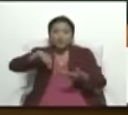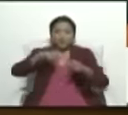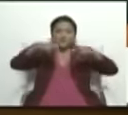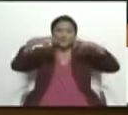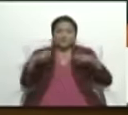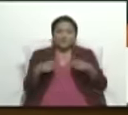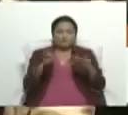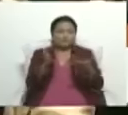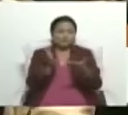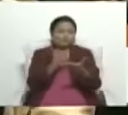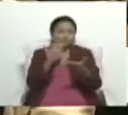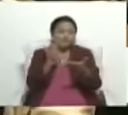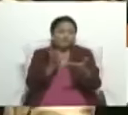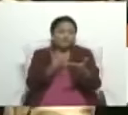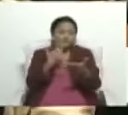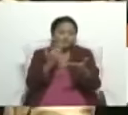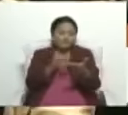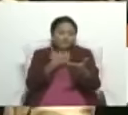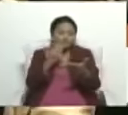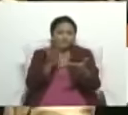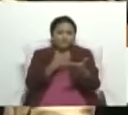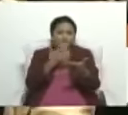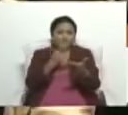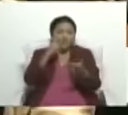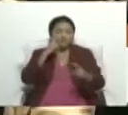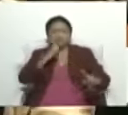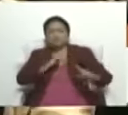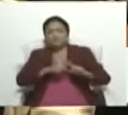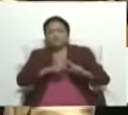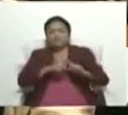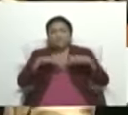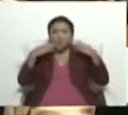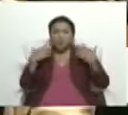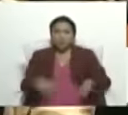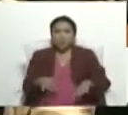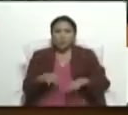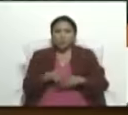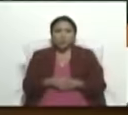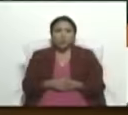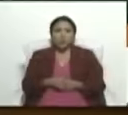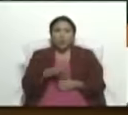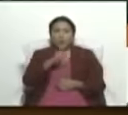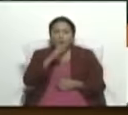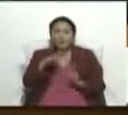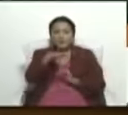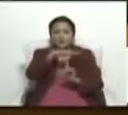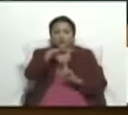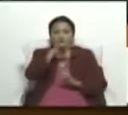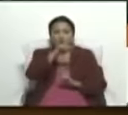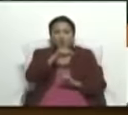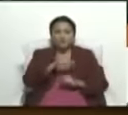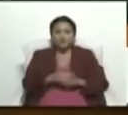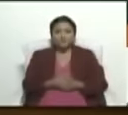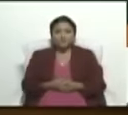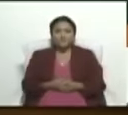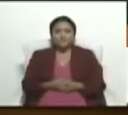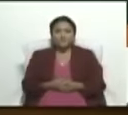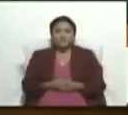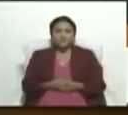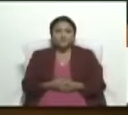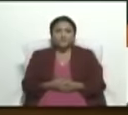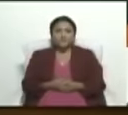ya en nuestras manos, nos dimos cuenta de la barbaridad absoluta que